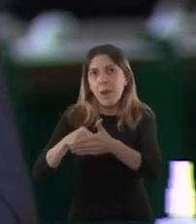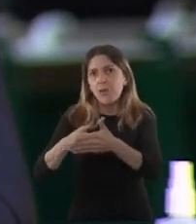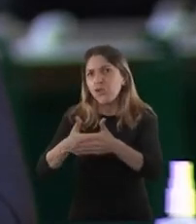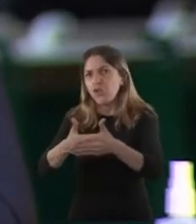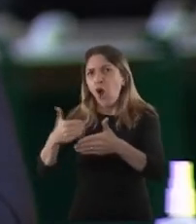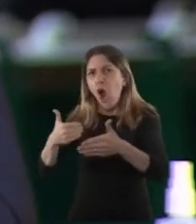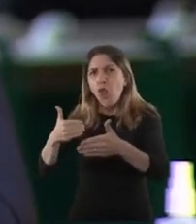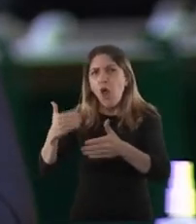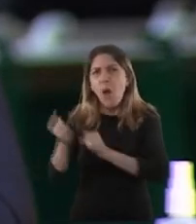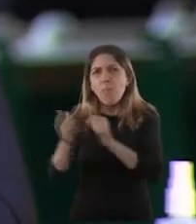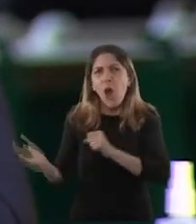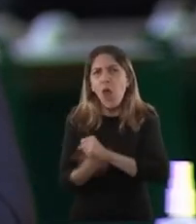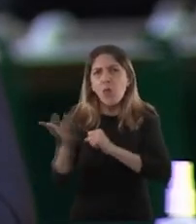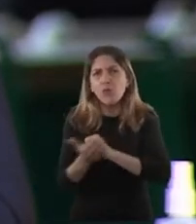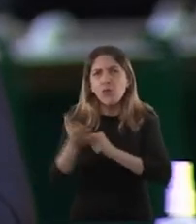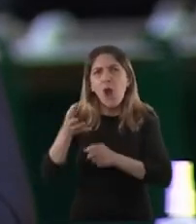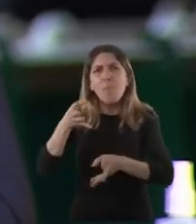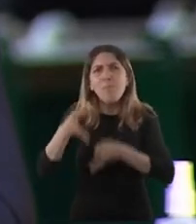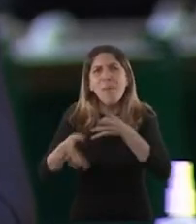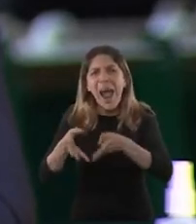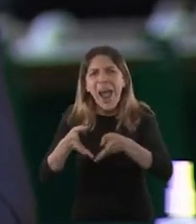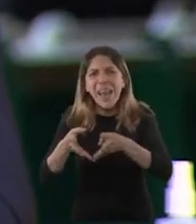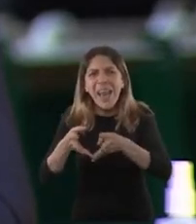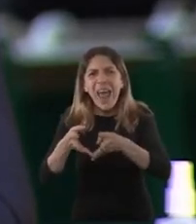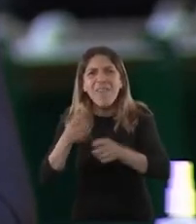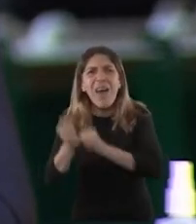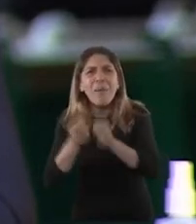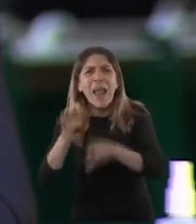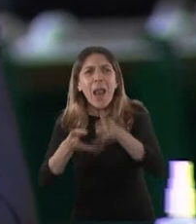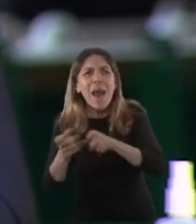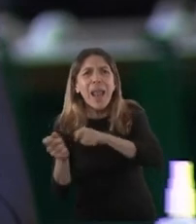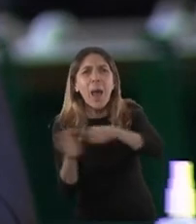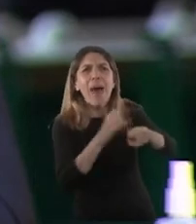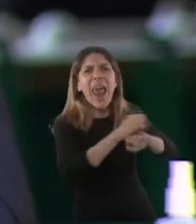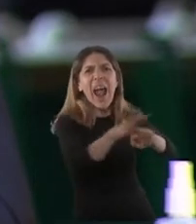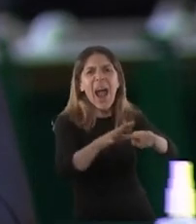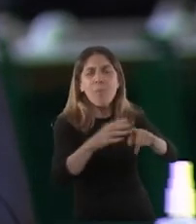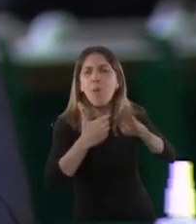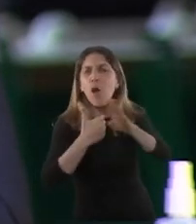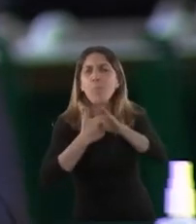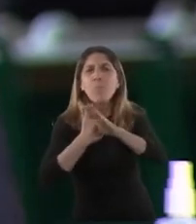de maquinaria agrícola en lo que va de este siglo XXI.